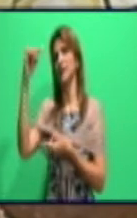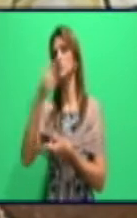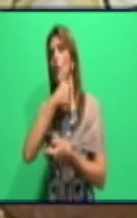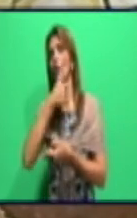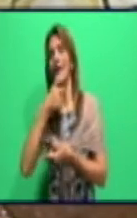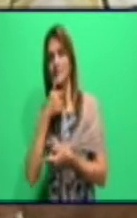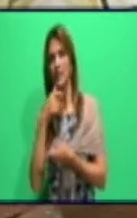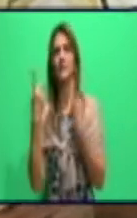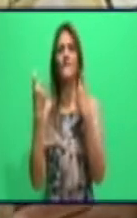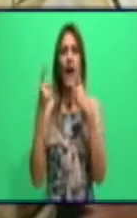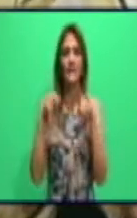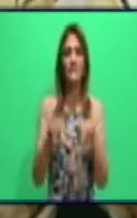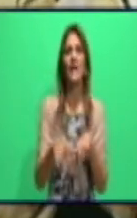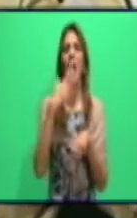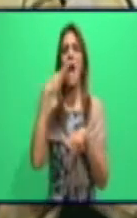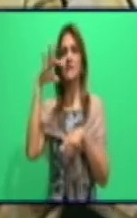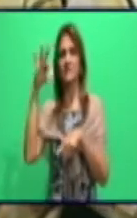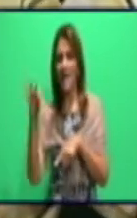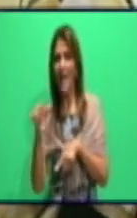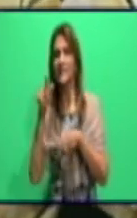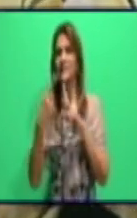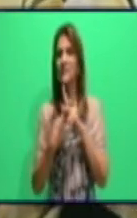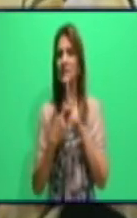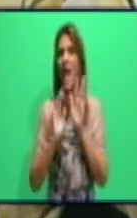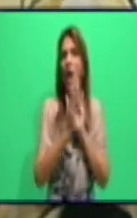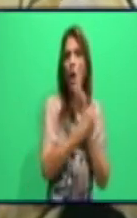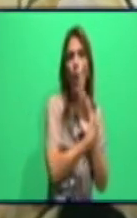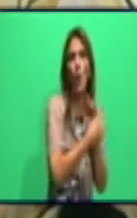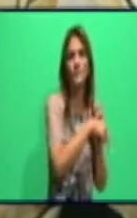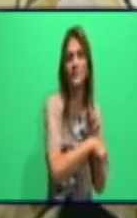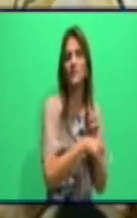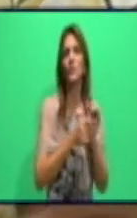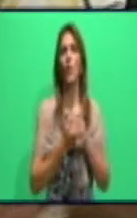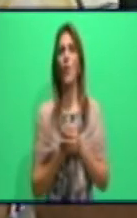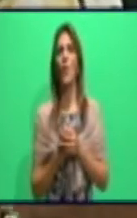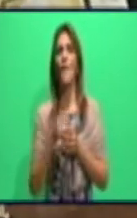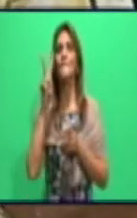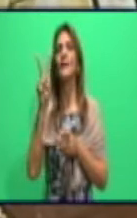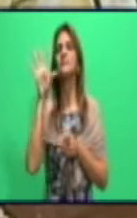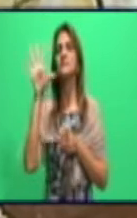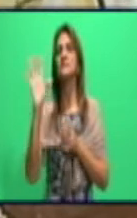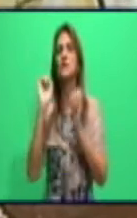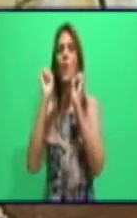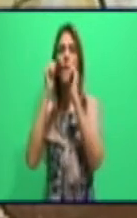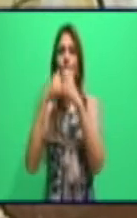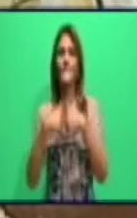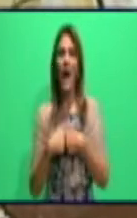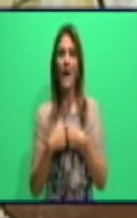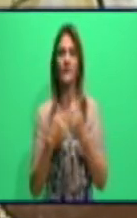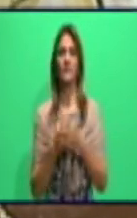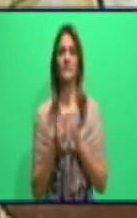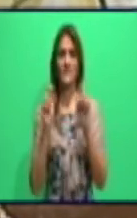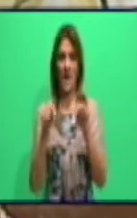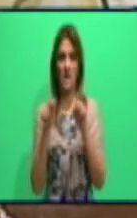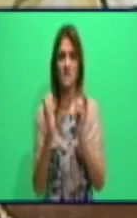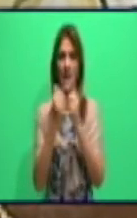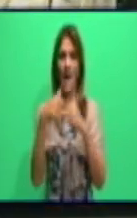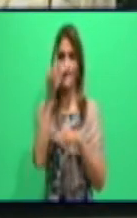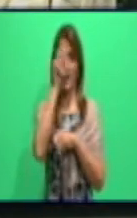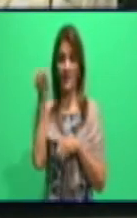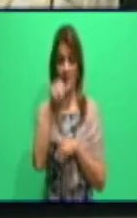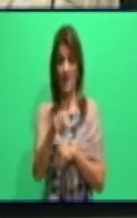de sal y además tenían escondido para favorecer a otras personas 25 panes de los que se comercializan en ese lugar esta panadería